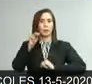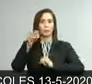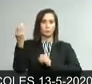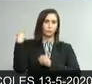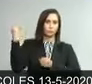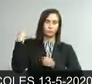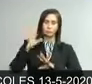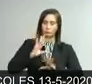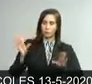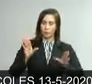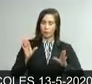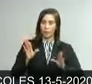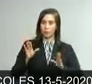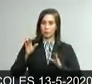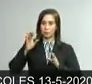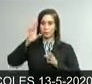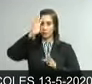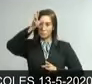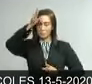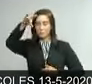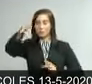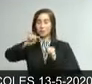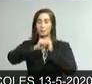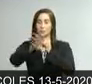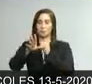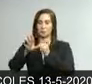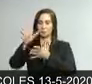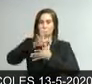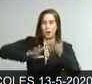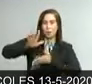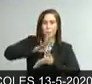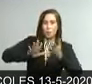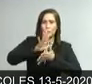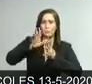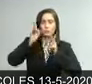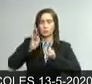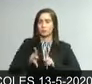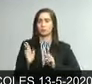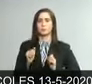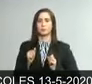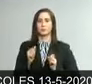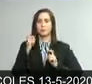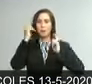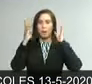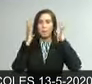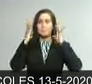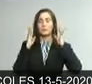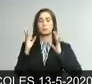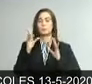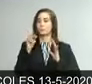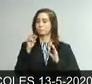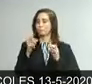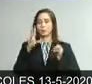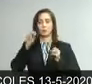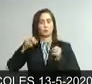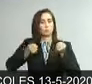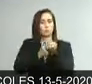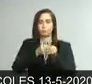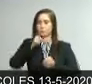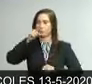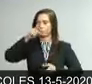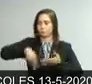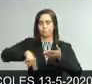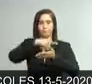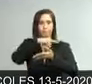buscan crear desasosiego y desorientación en la población, no colaborando de esa manera